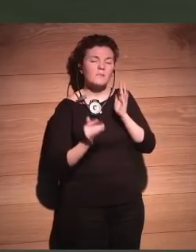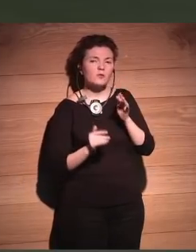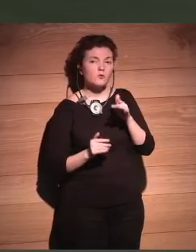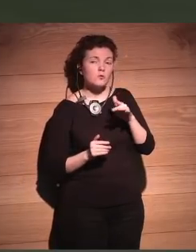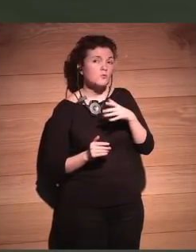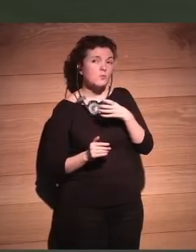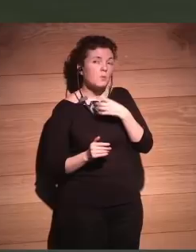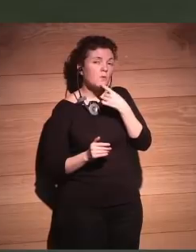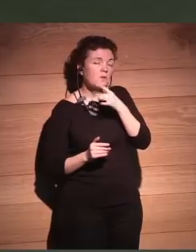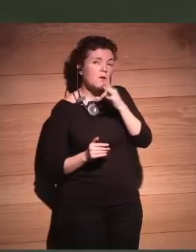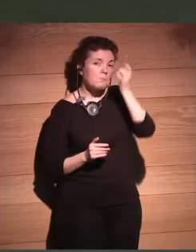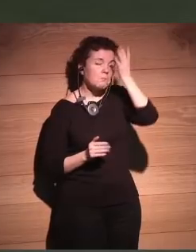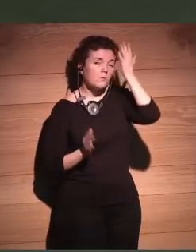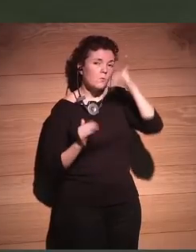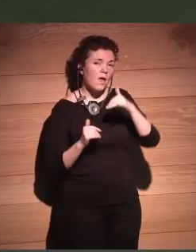por definición